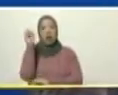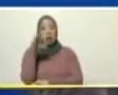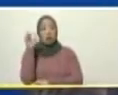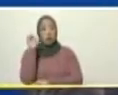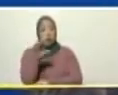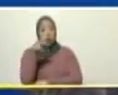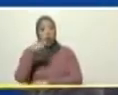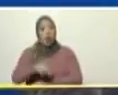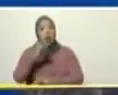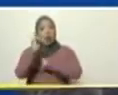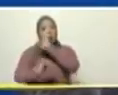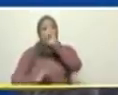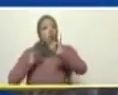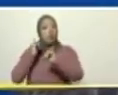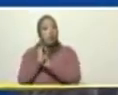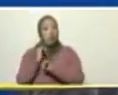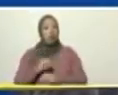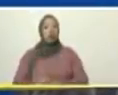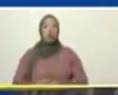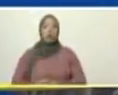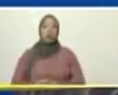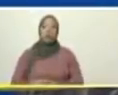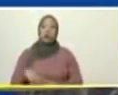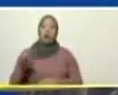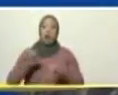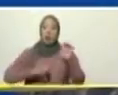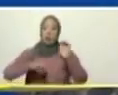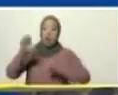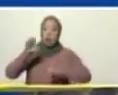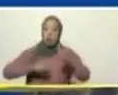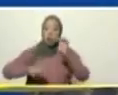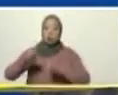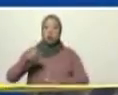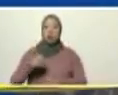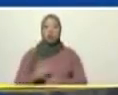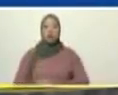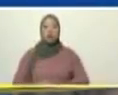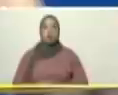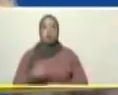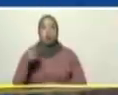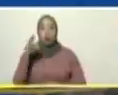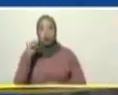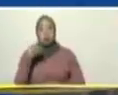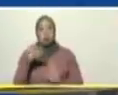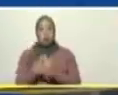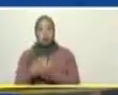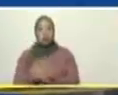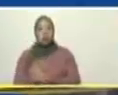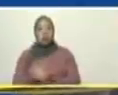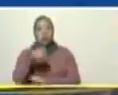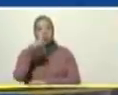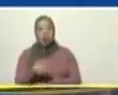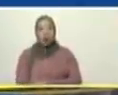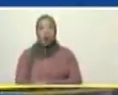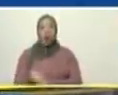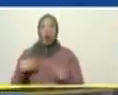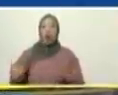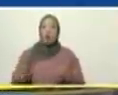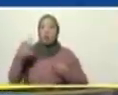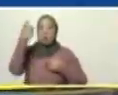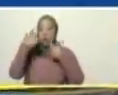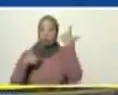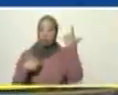decir, presidente. Estuvimos evaluando ese escenario y hablábamos de lo que usted comentaba ahora, ¿no? Que el comandante Chávez